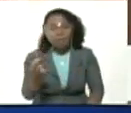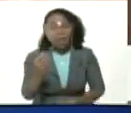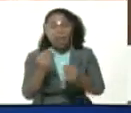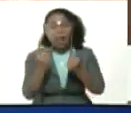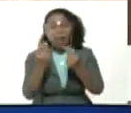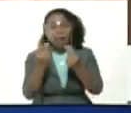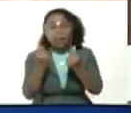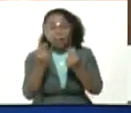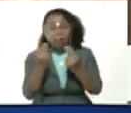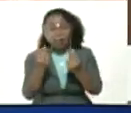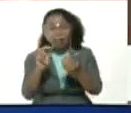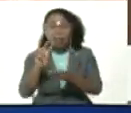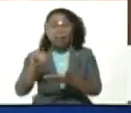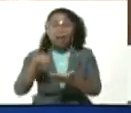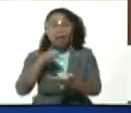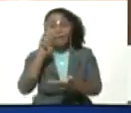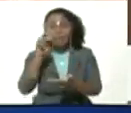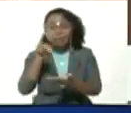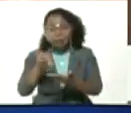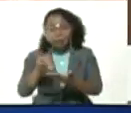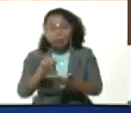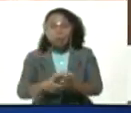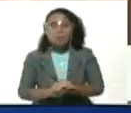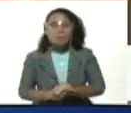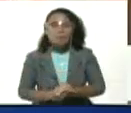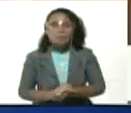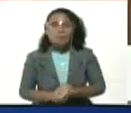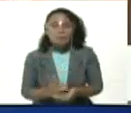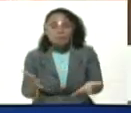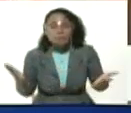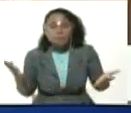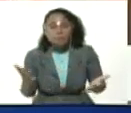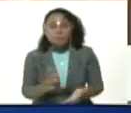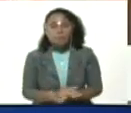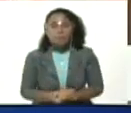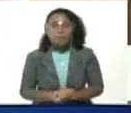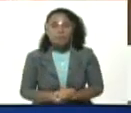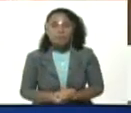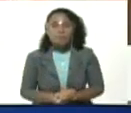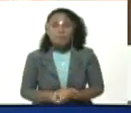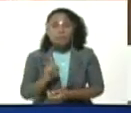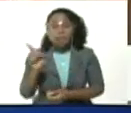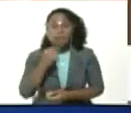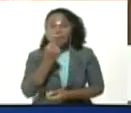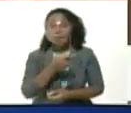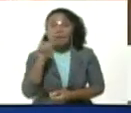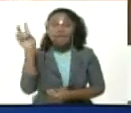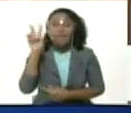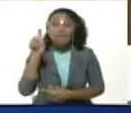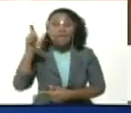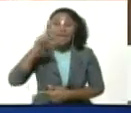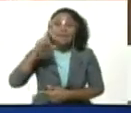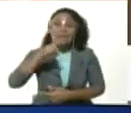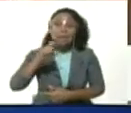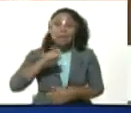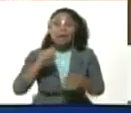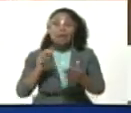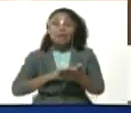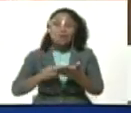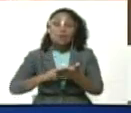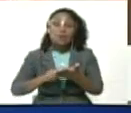economía nacional. Y él decía que Venezuela necesitaba, para